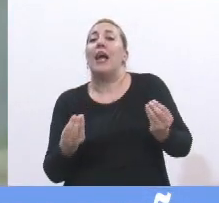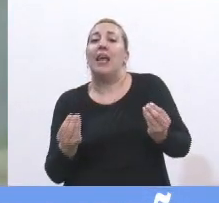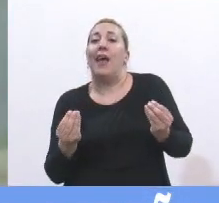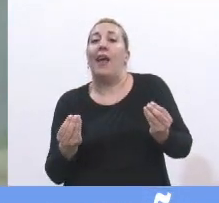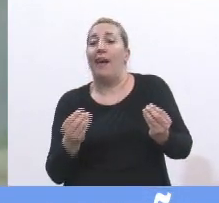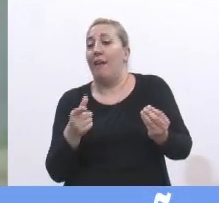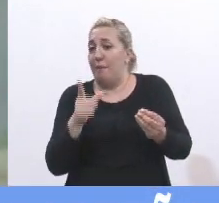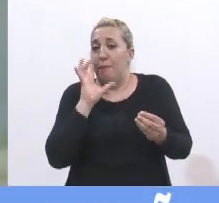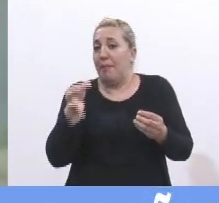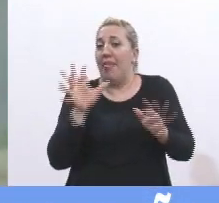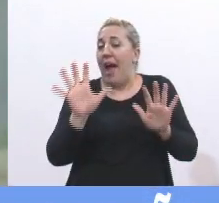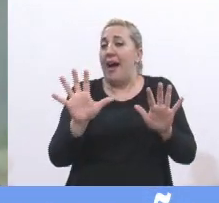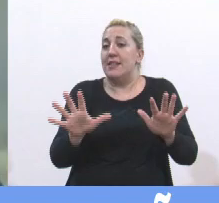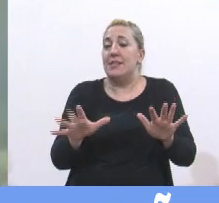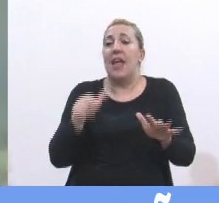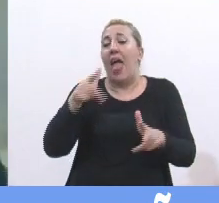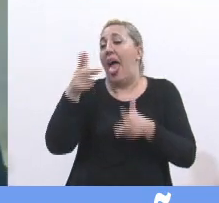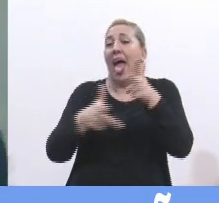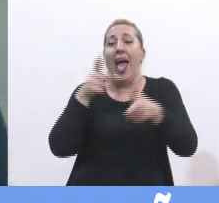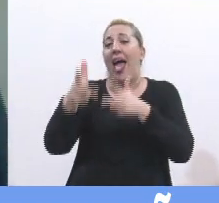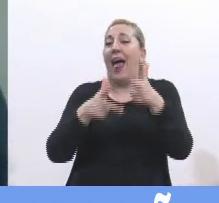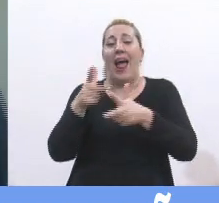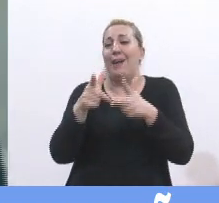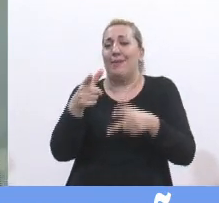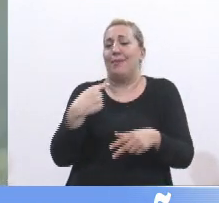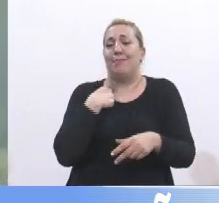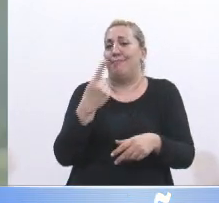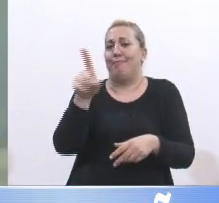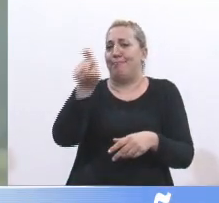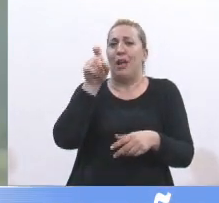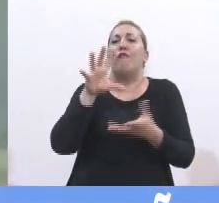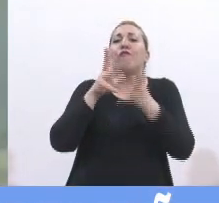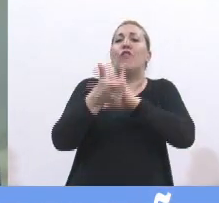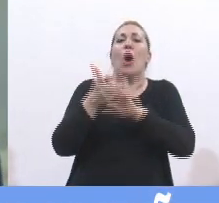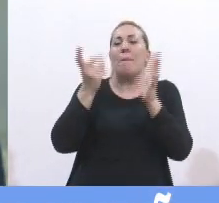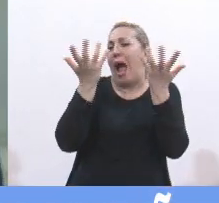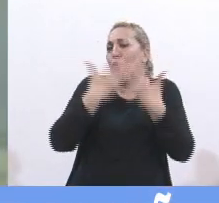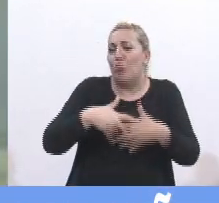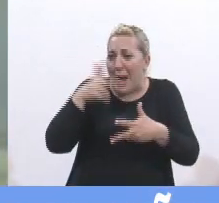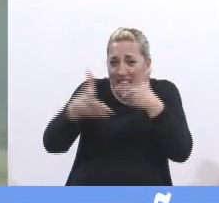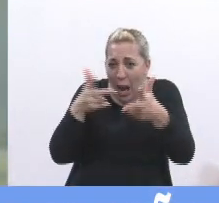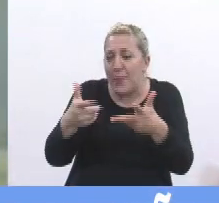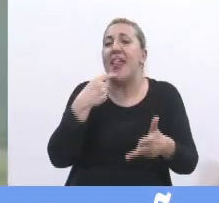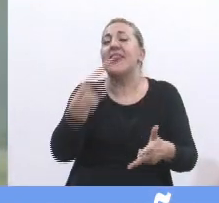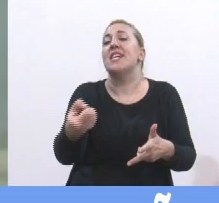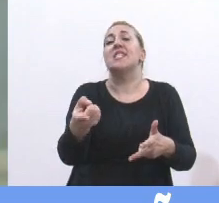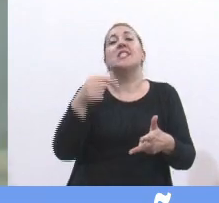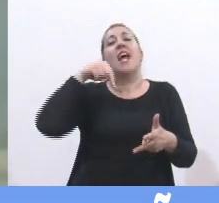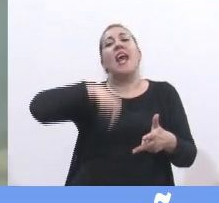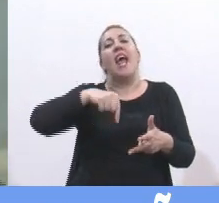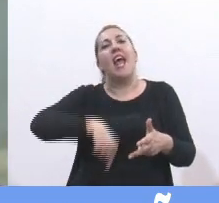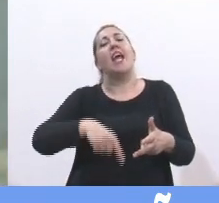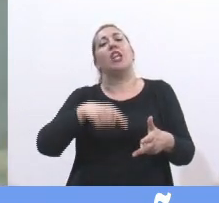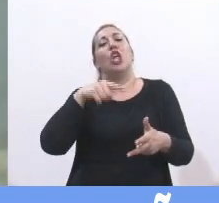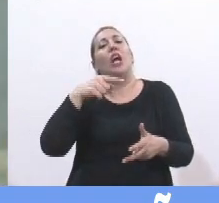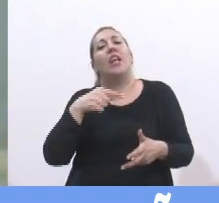cancha. Empiezan a hablar y a debatir en el Senado de la Nación y automáticamente dicen, esto